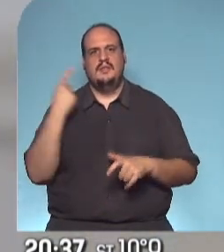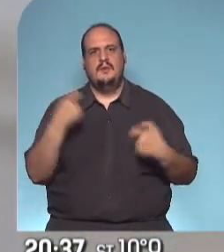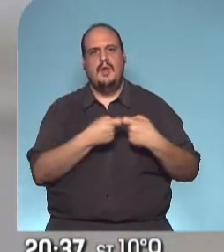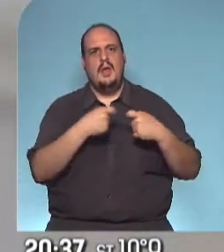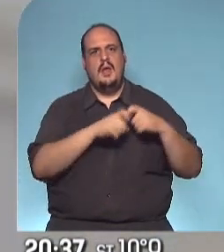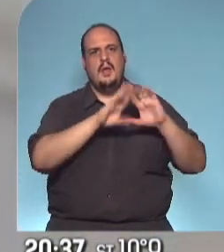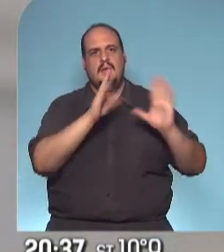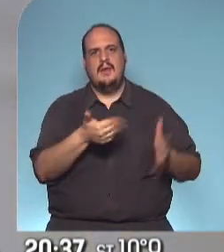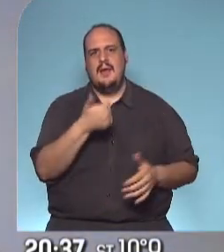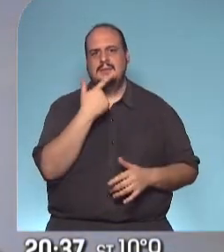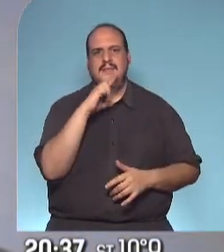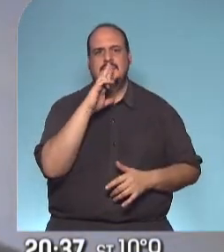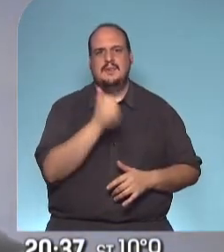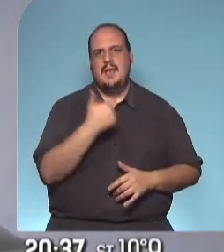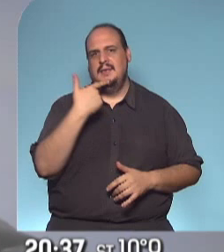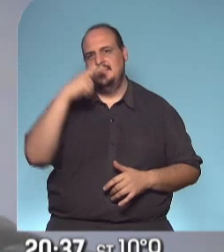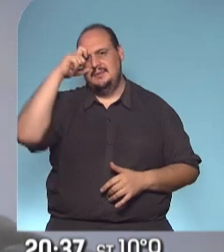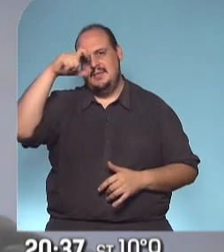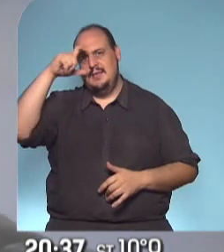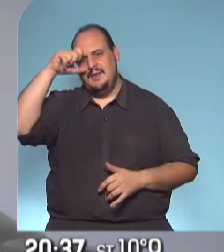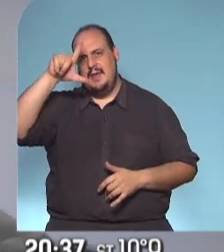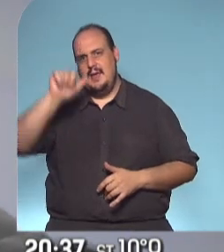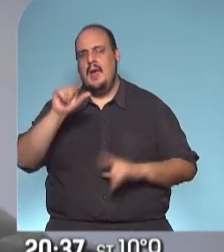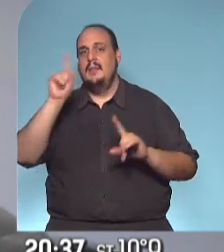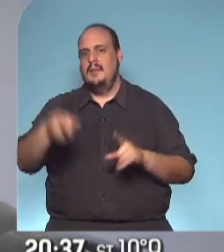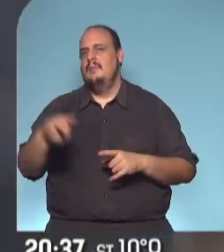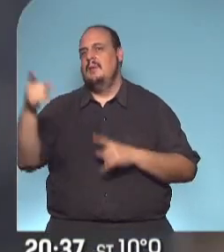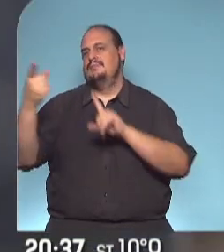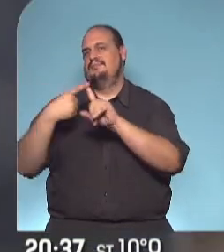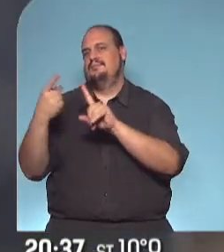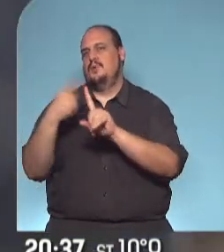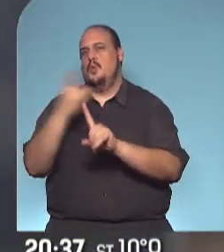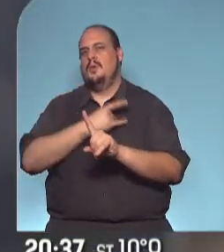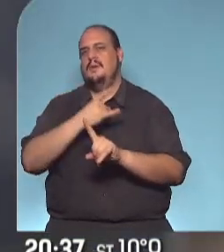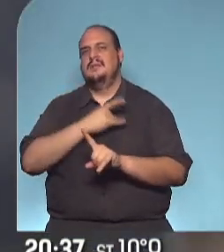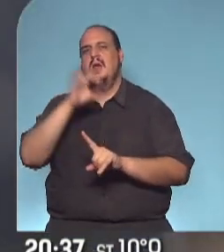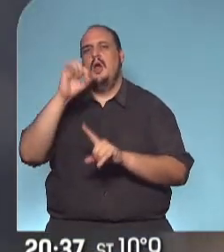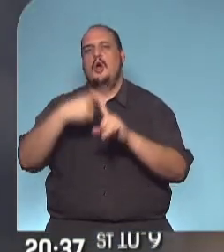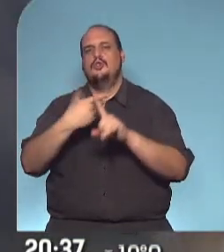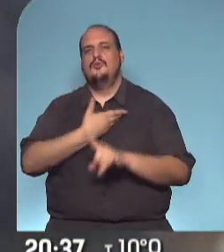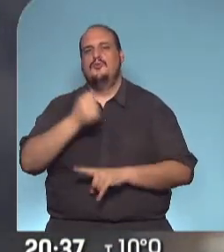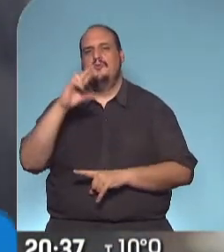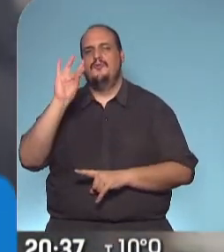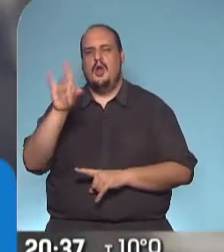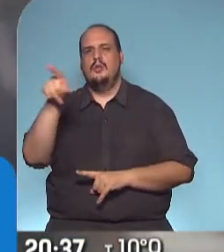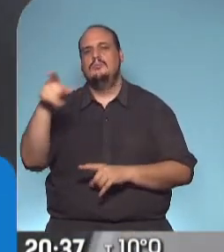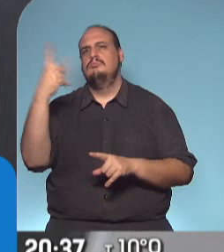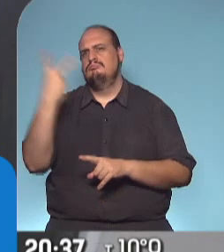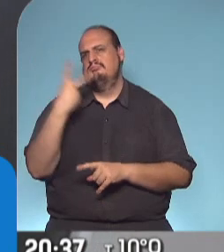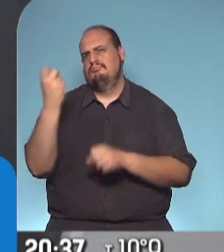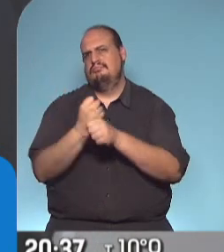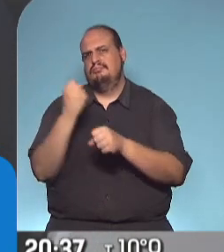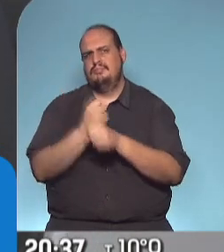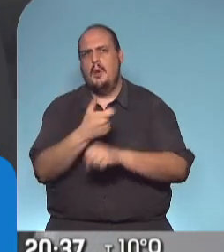astra zéneca que junto a la universidad de oxford trabaja en el desarrollo de una vacuna contra el sars cop 2 que